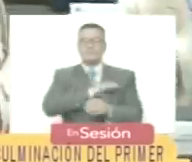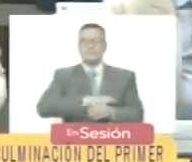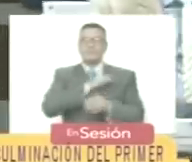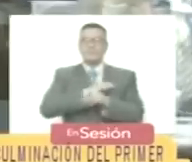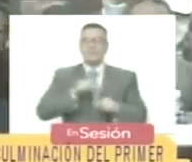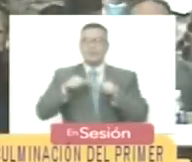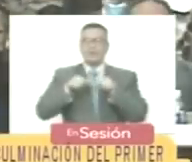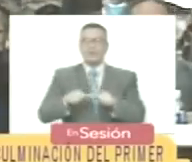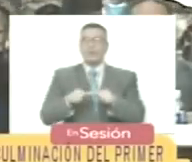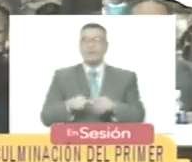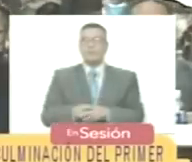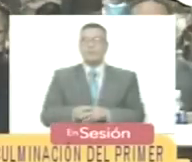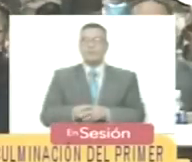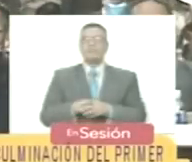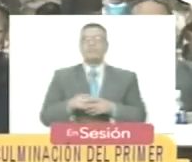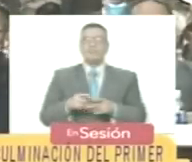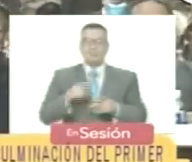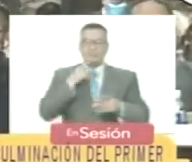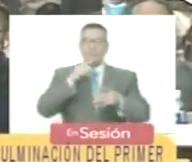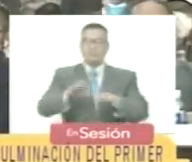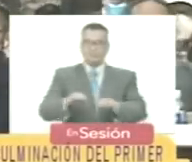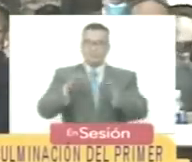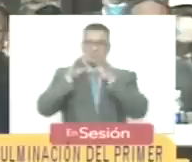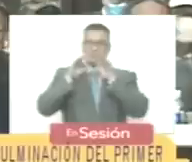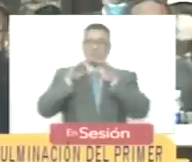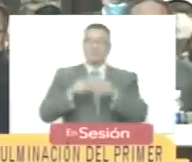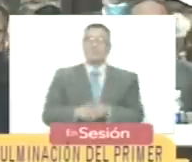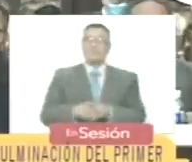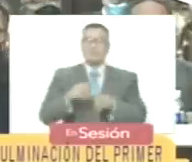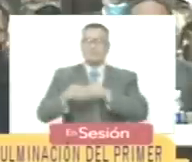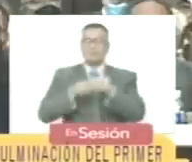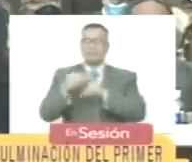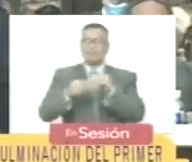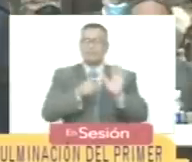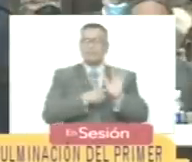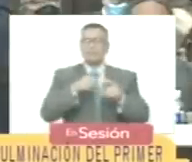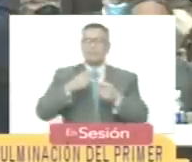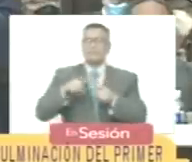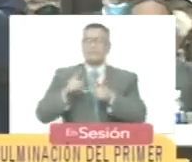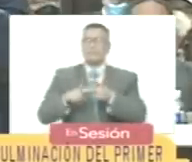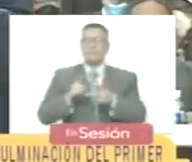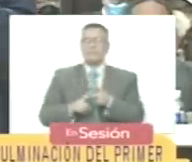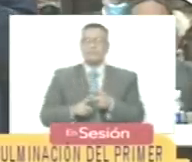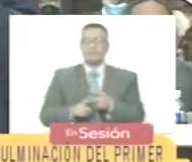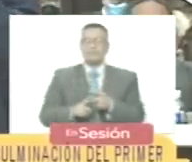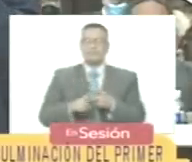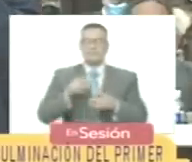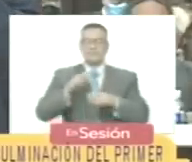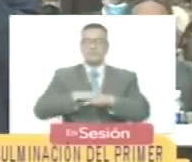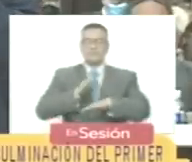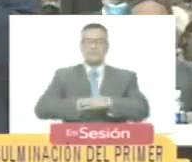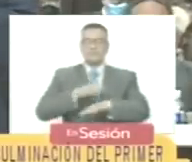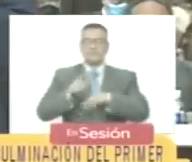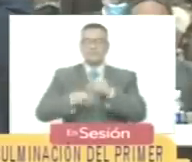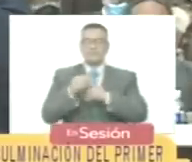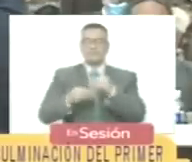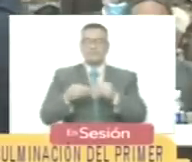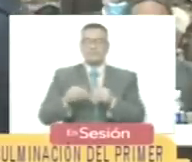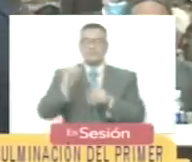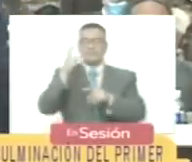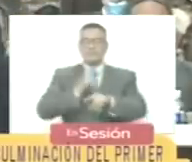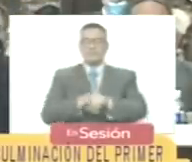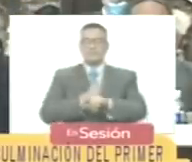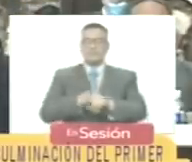permanentes, comisiones mixtas y comisiones especiales que están contenidas como récord de este primer periodo